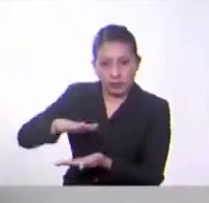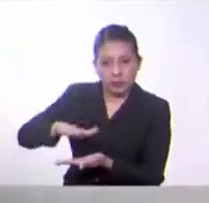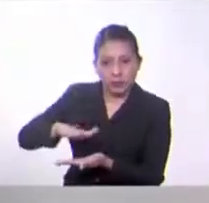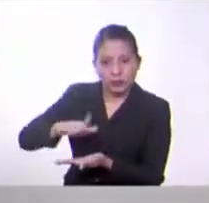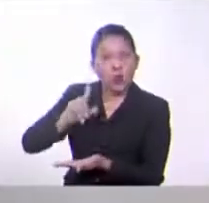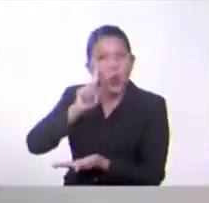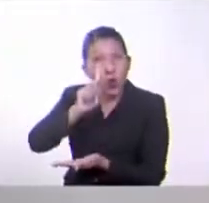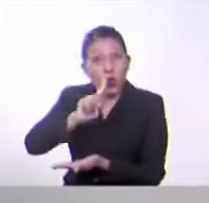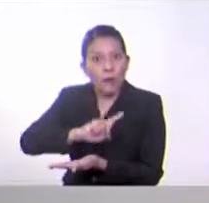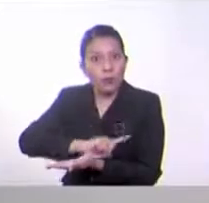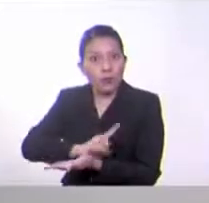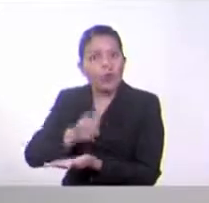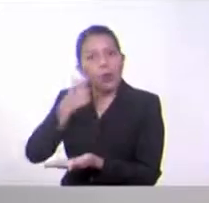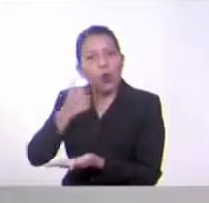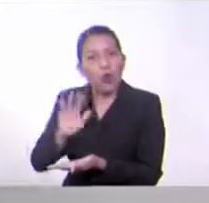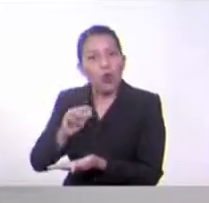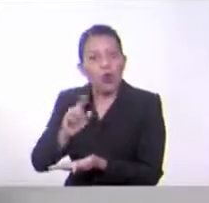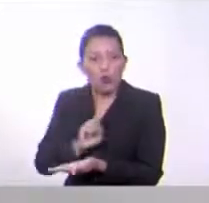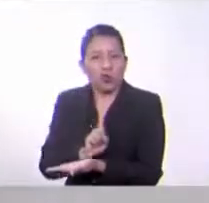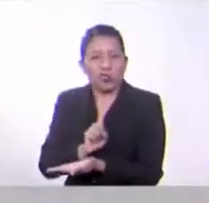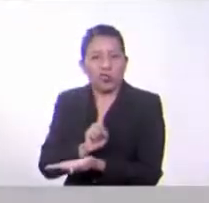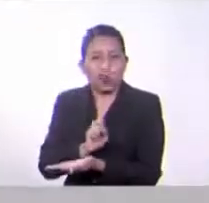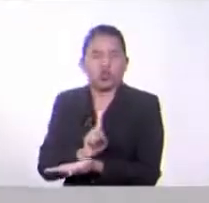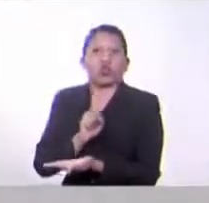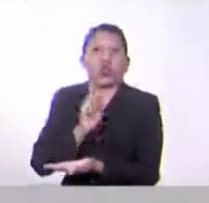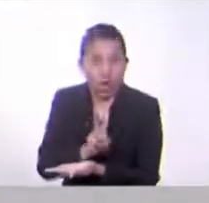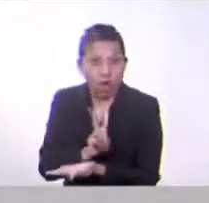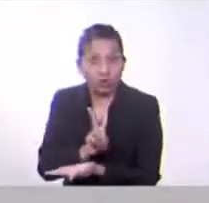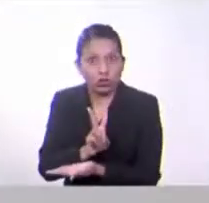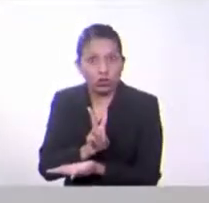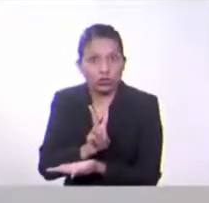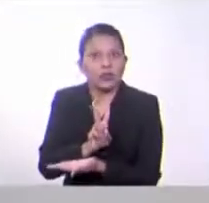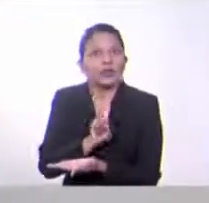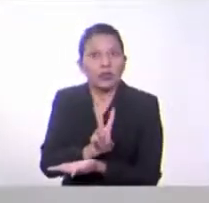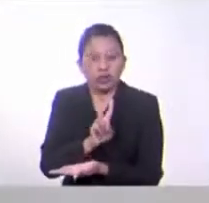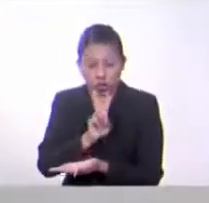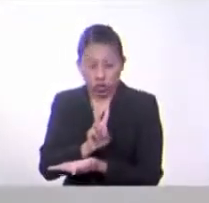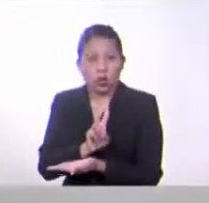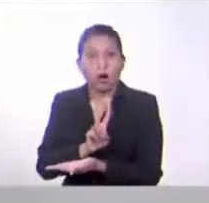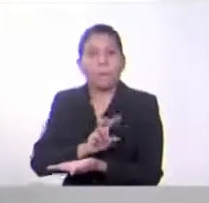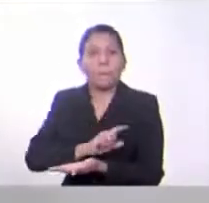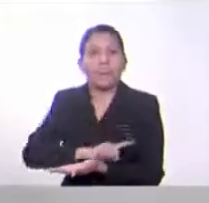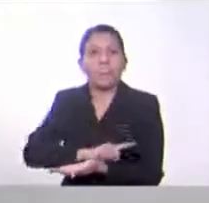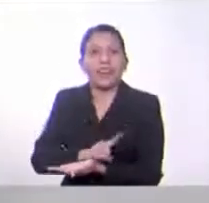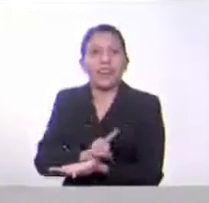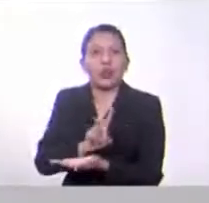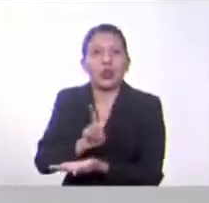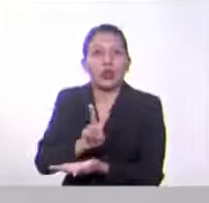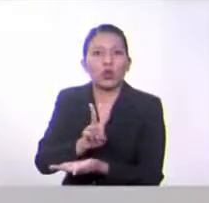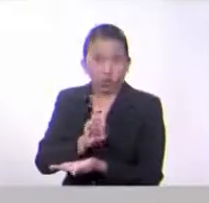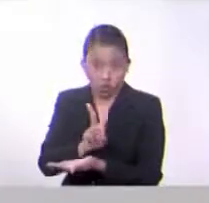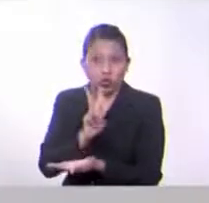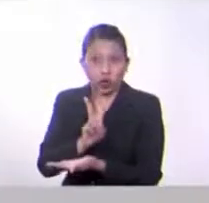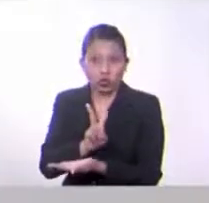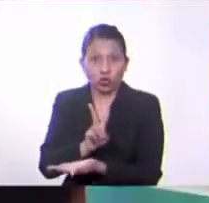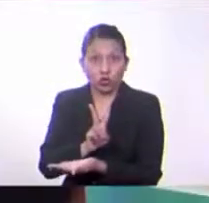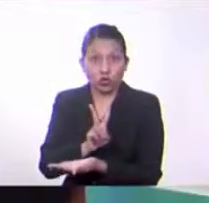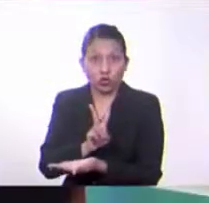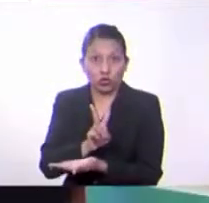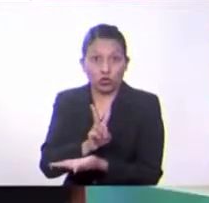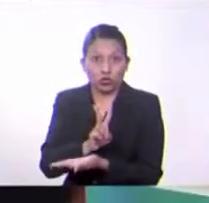serían? Chicos, ¿cuántos minutos son si yo duplico mi tiempo que es igual a 1? 2.